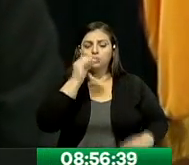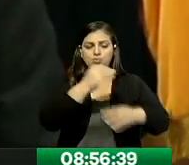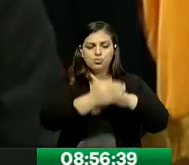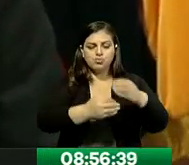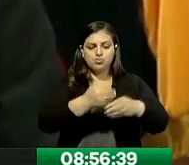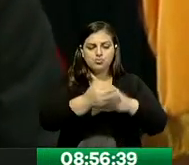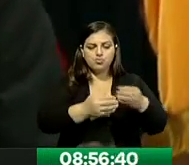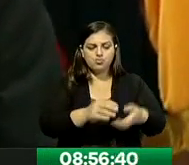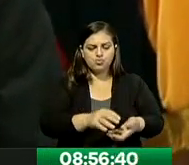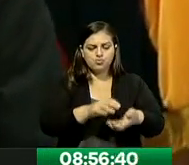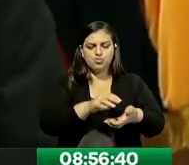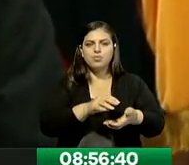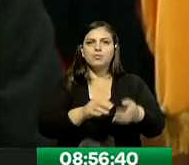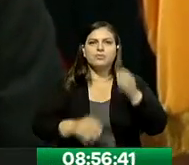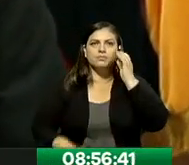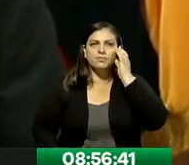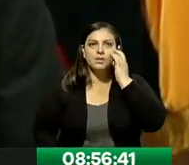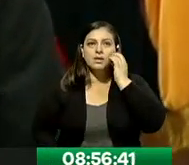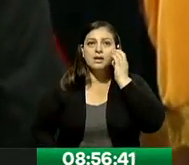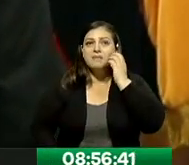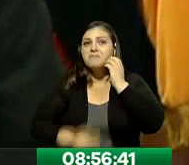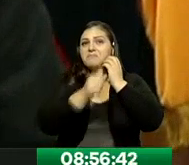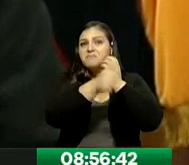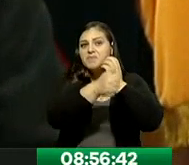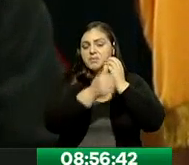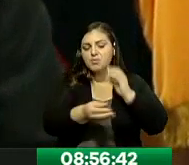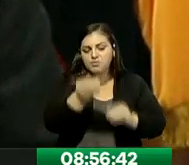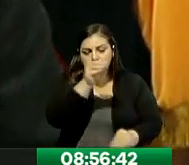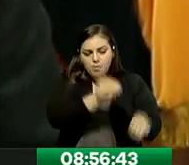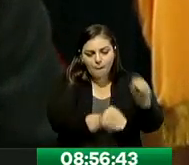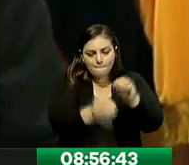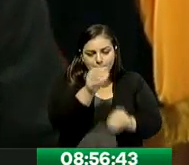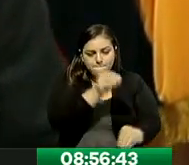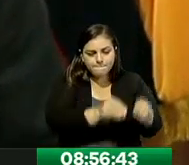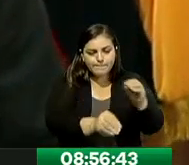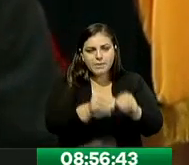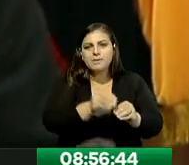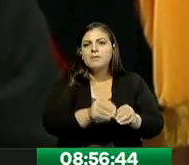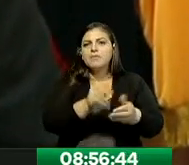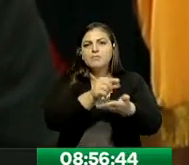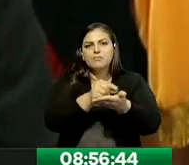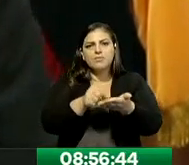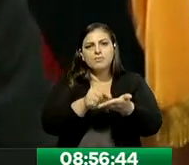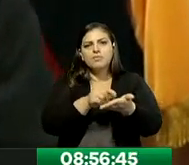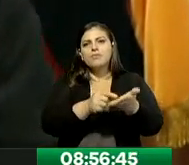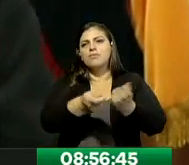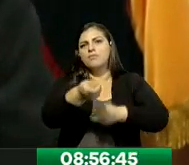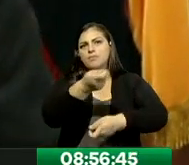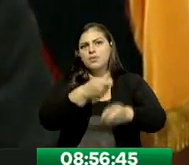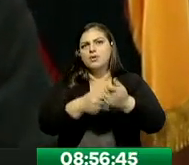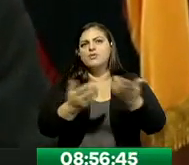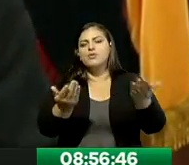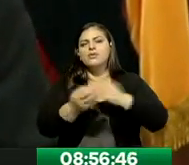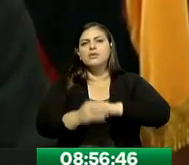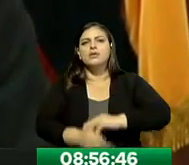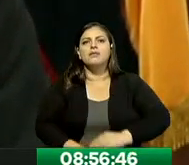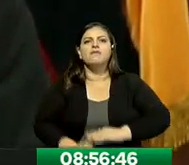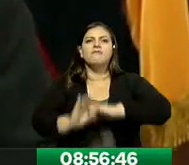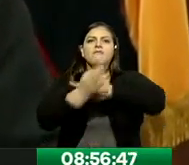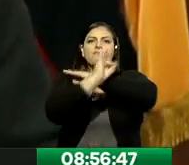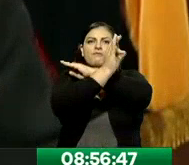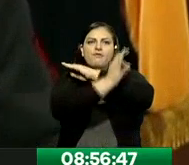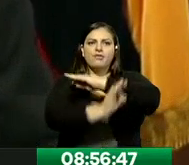era posterior dosificar, puesto que estaban transportando en el sector del Fortín, donde está